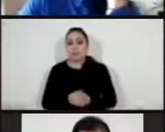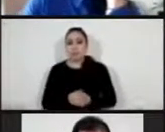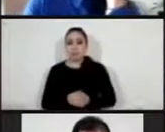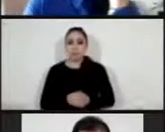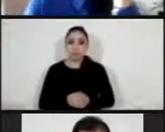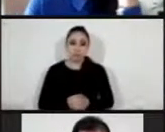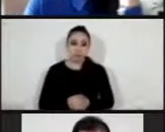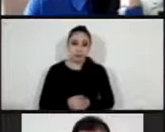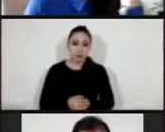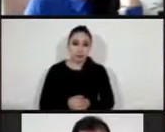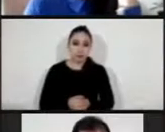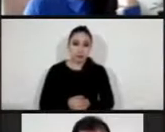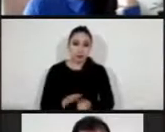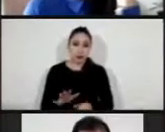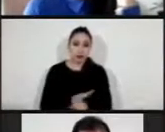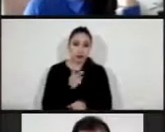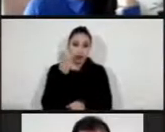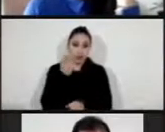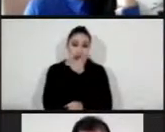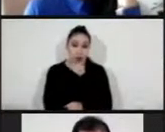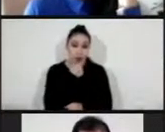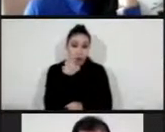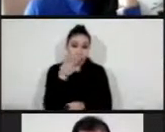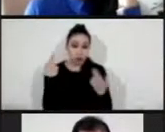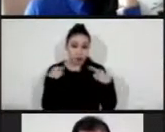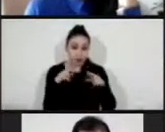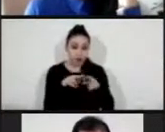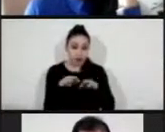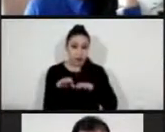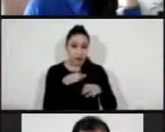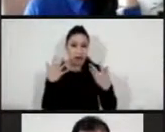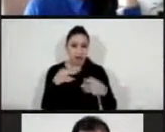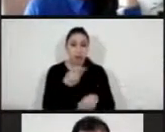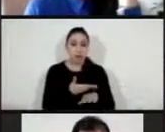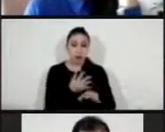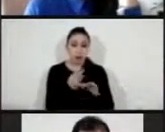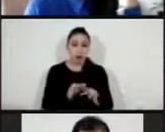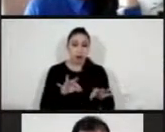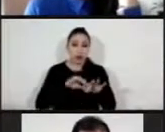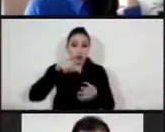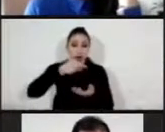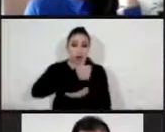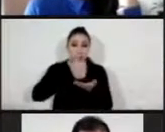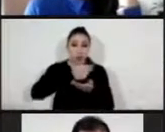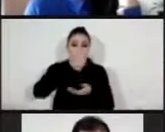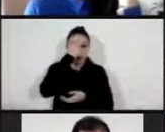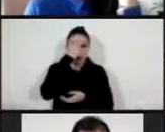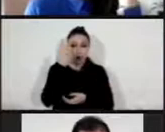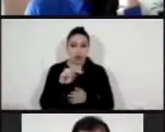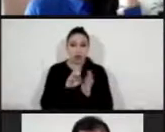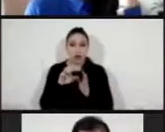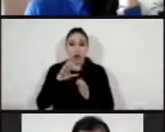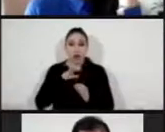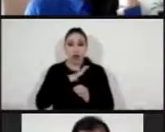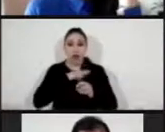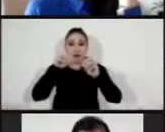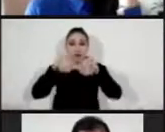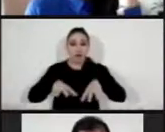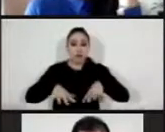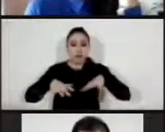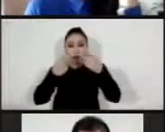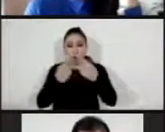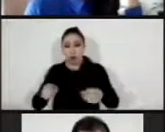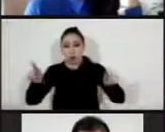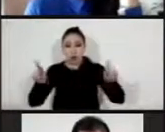el trabajo del maestro Fernando Lozano es fundamental para esta ciudad. Ahí están las orquestas juveniles, ahí